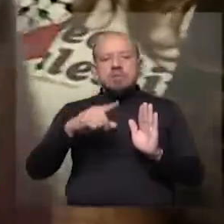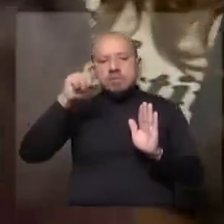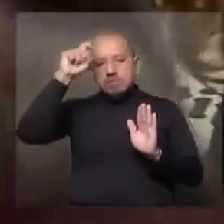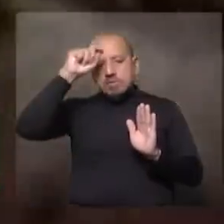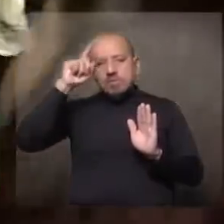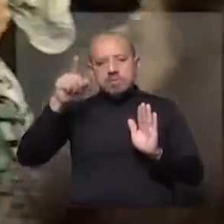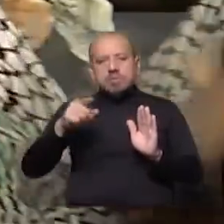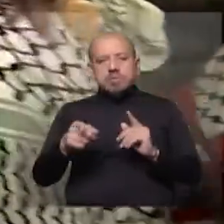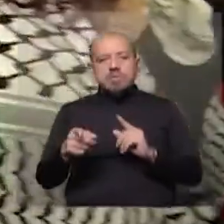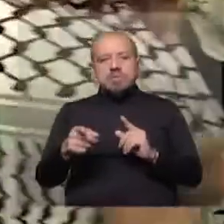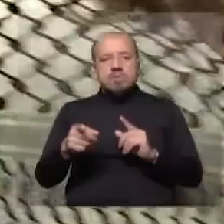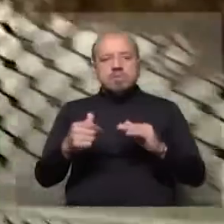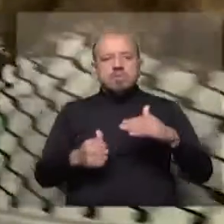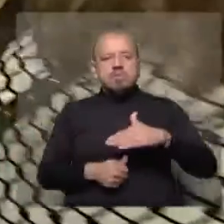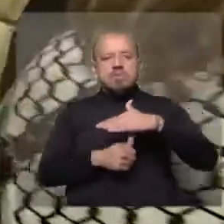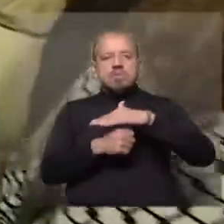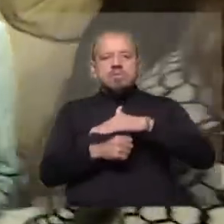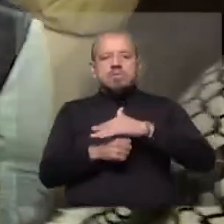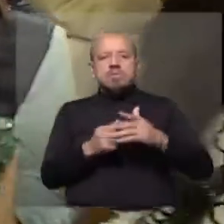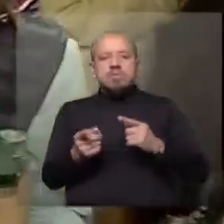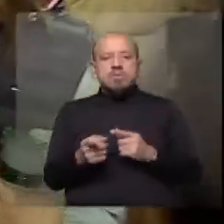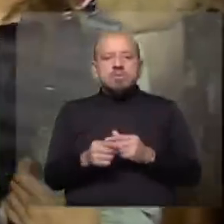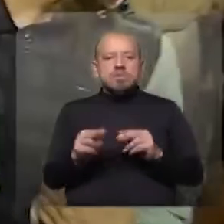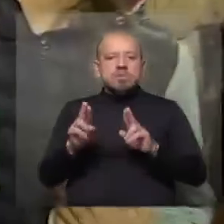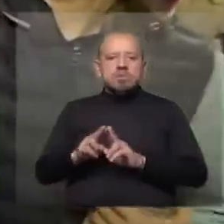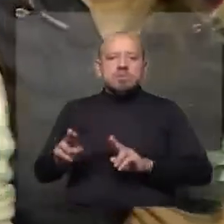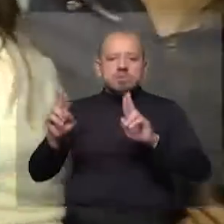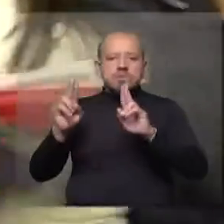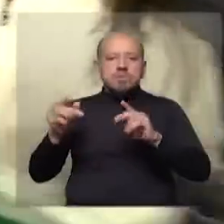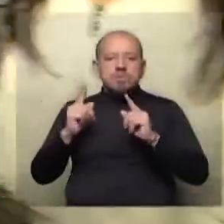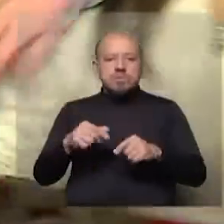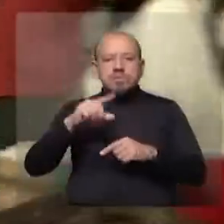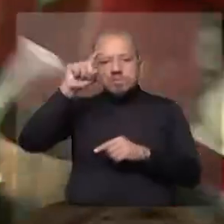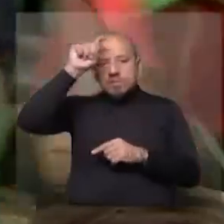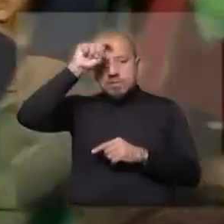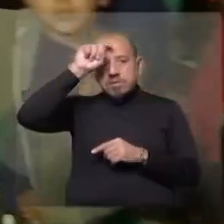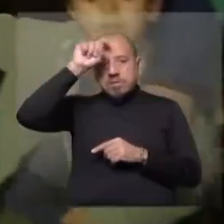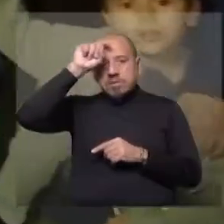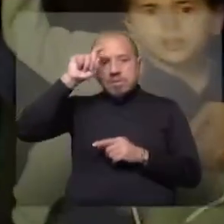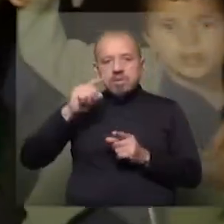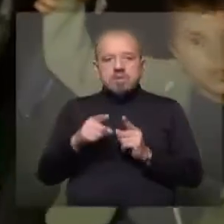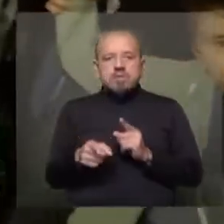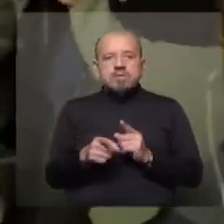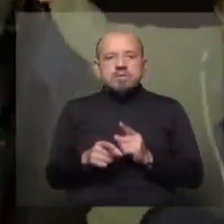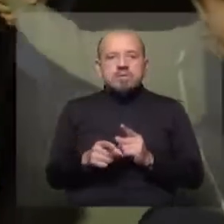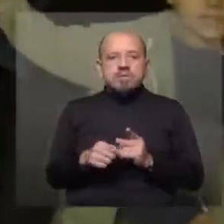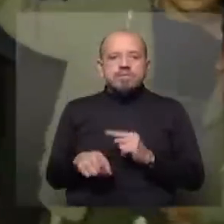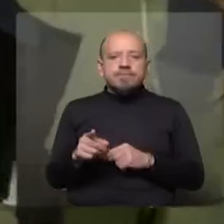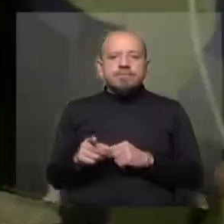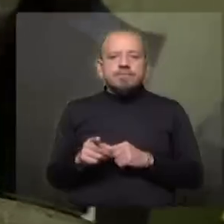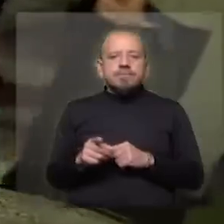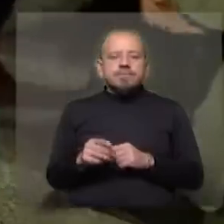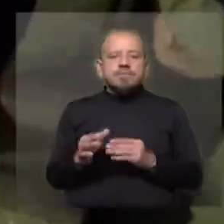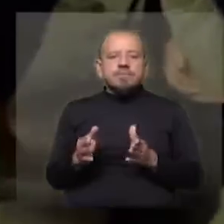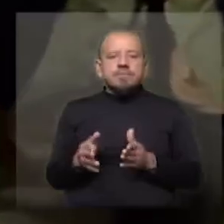que los líderes de la ONU y también de Egipto Habían intentado hacer posible llegar